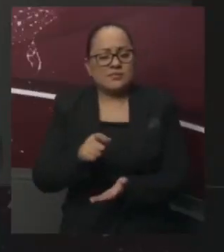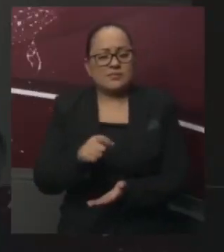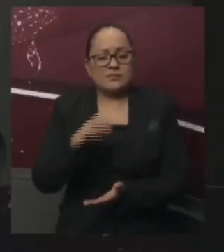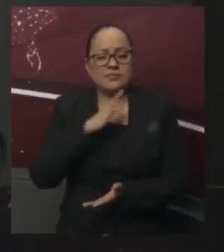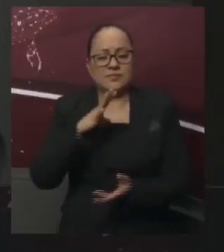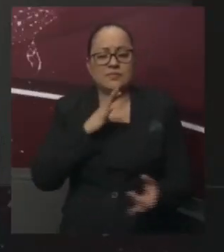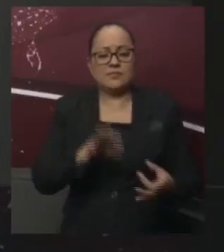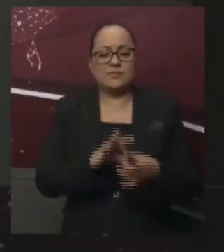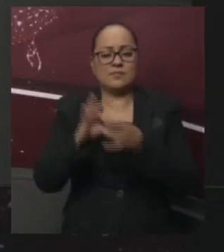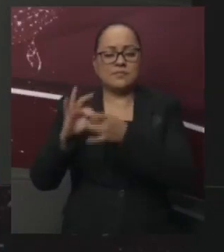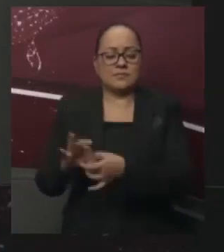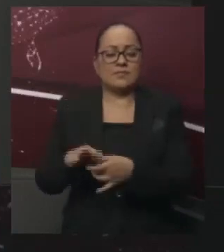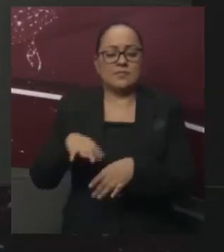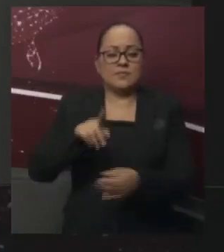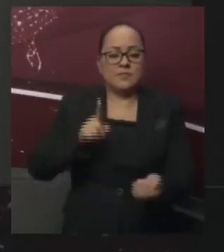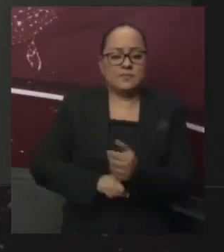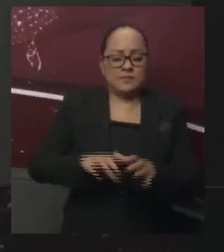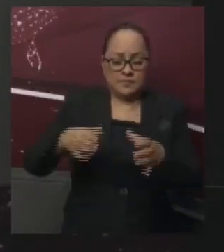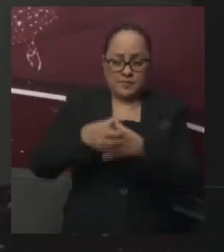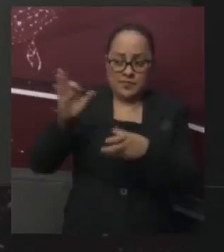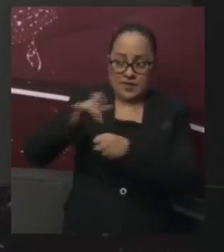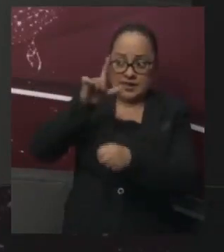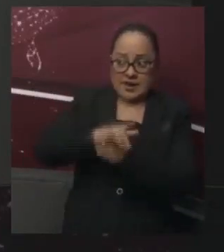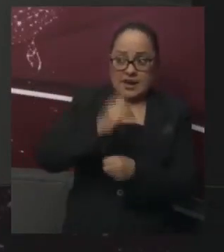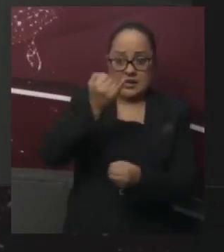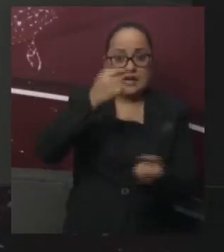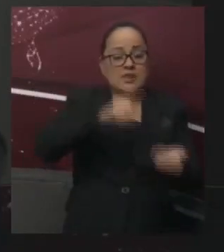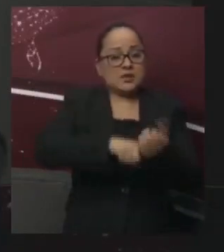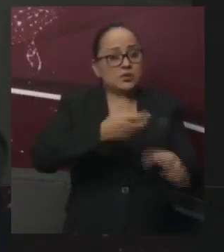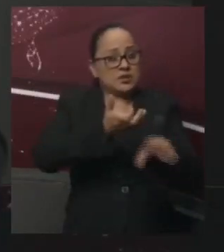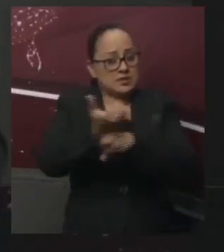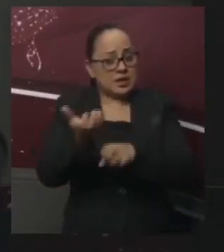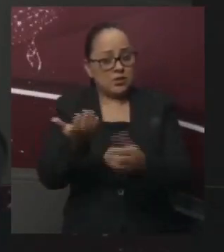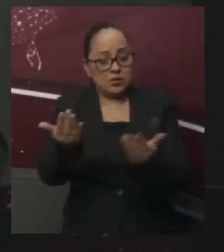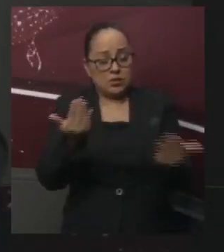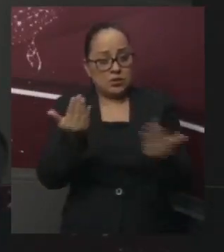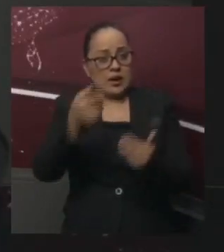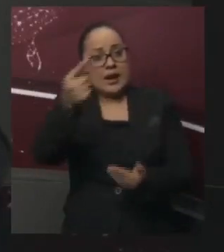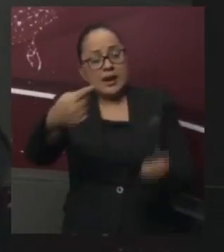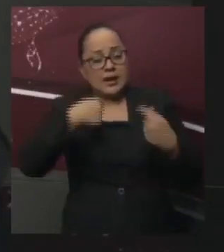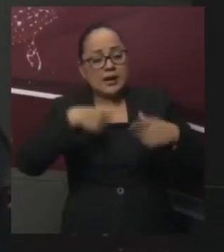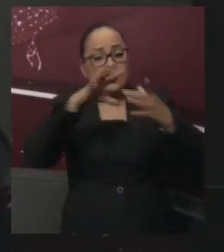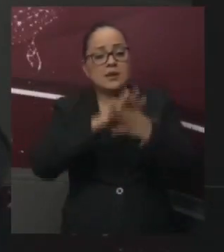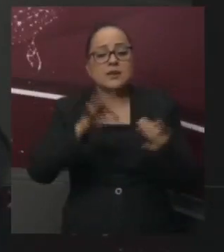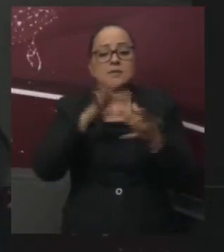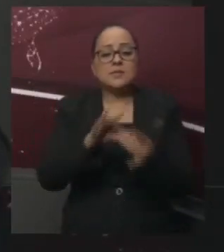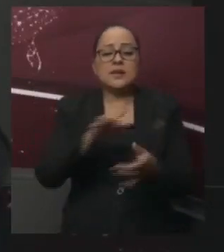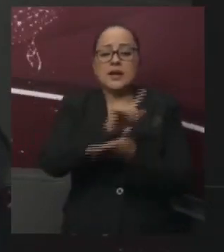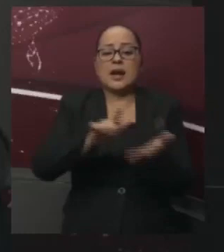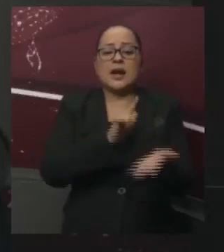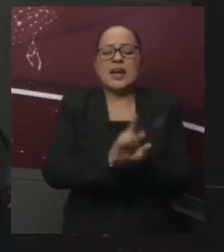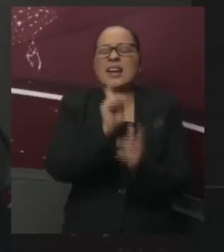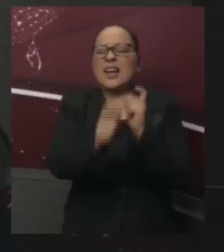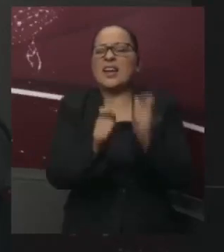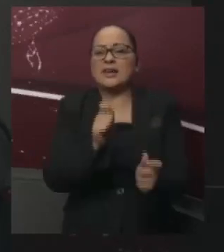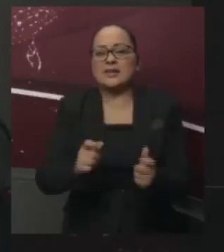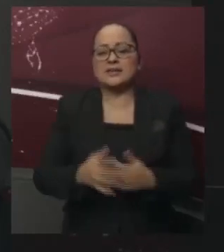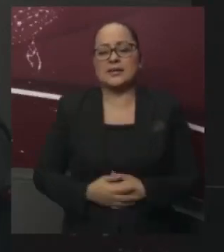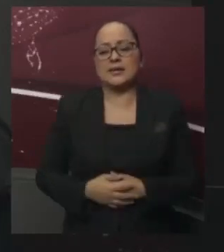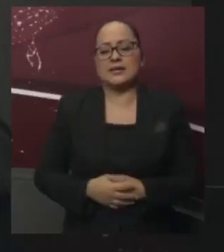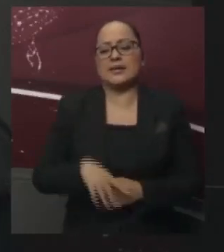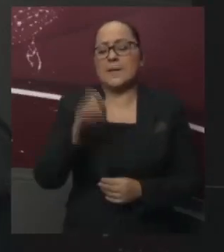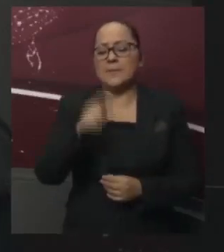respecto a los delitos del fuero común y federal. Entonces ahí nos necesitan explicar jurídicamente al respecto, ¿no? Y yo